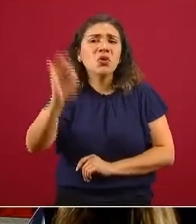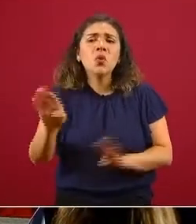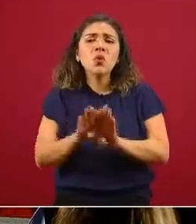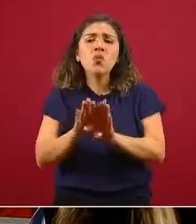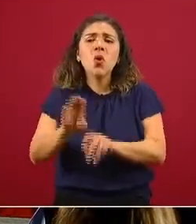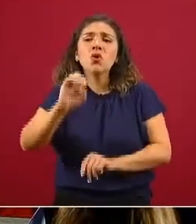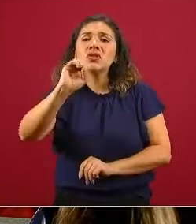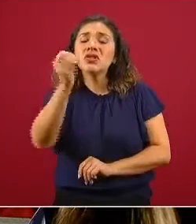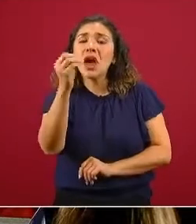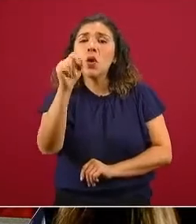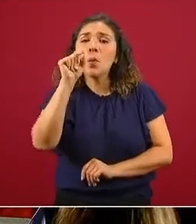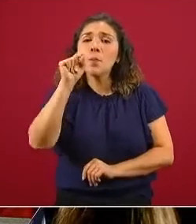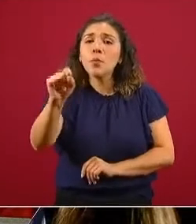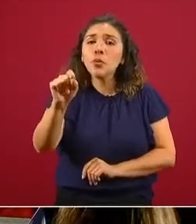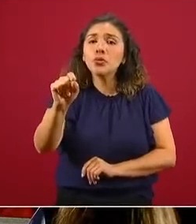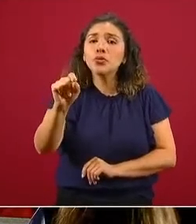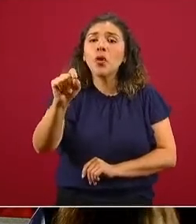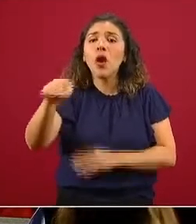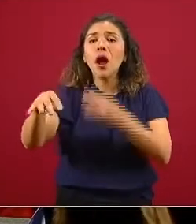del